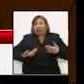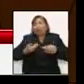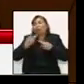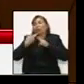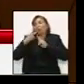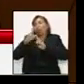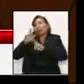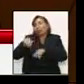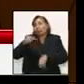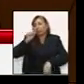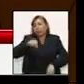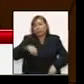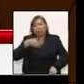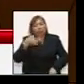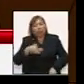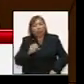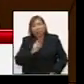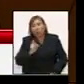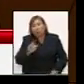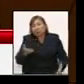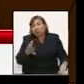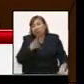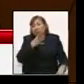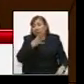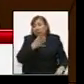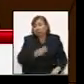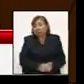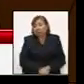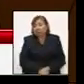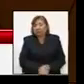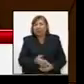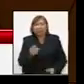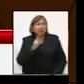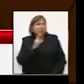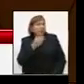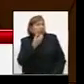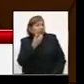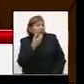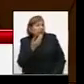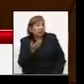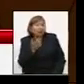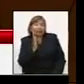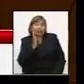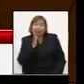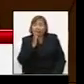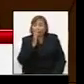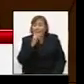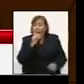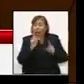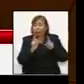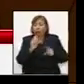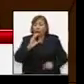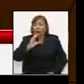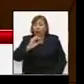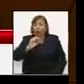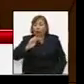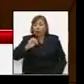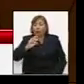pregunta, ¿no? Si es usual, no es usual. ¿Y quién puede saber eso? Habría que preguntar al comando que